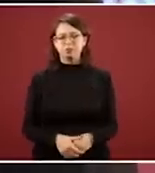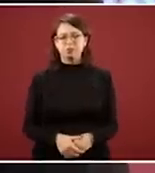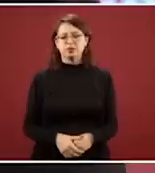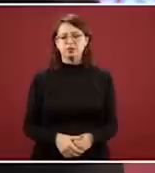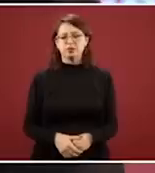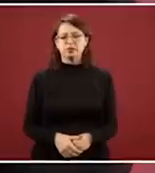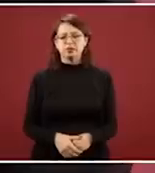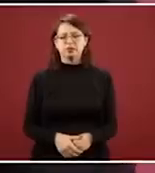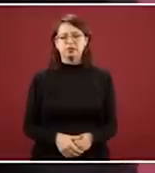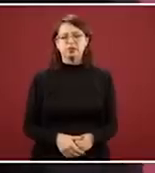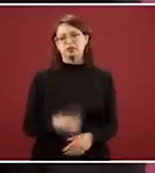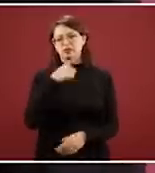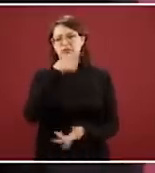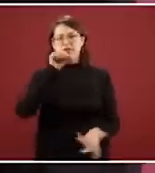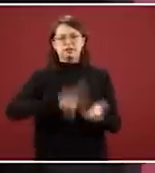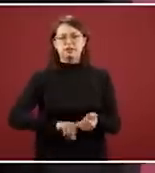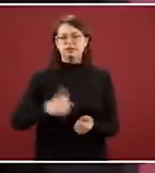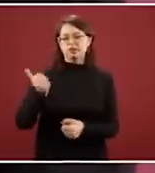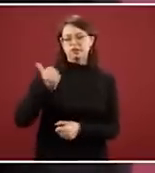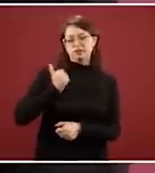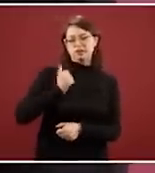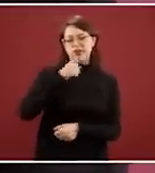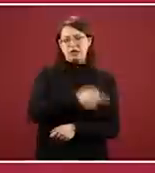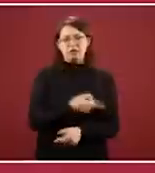por sus procesos parlamentarios,